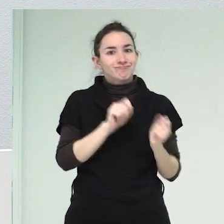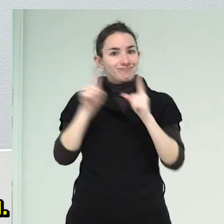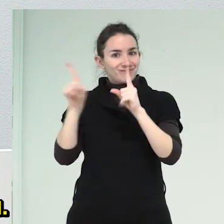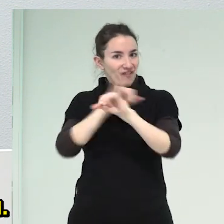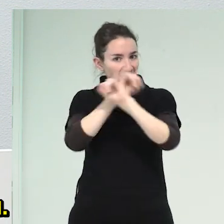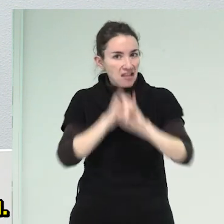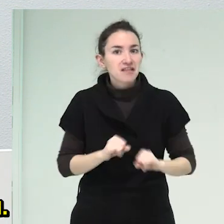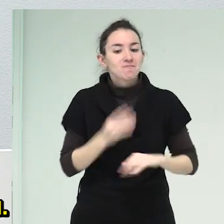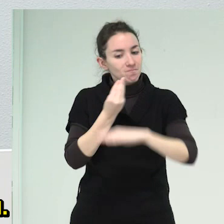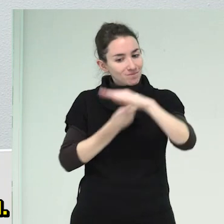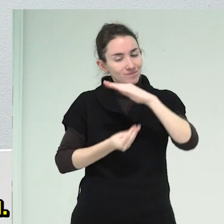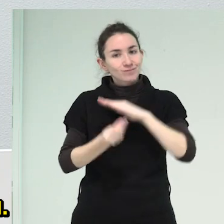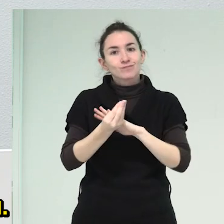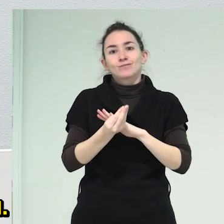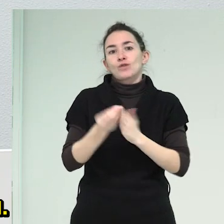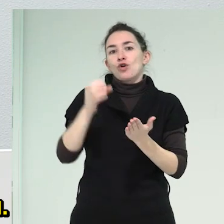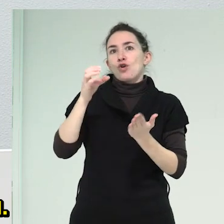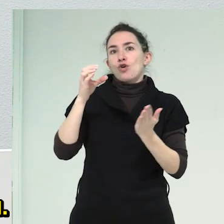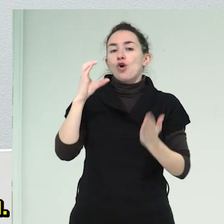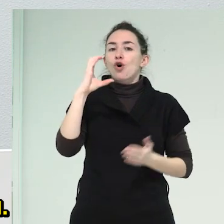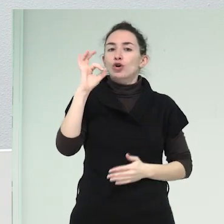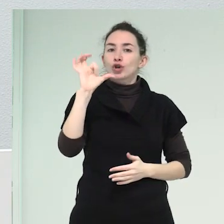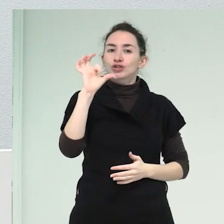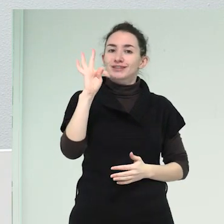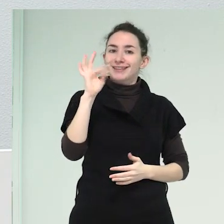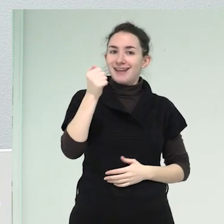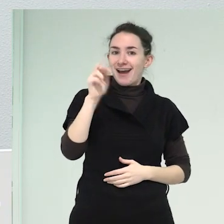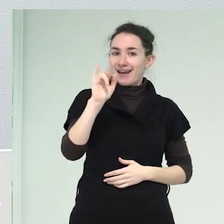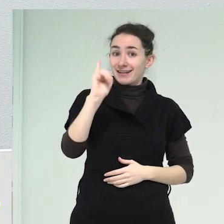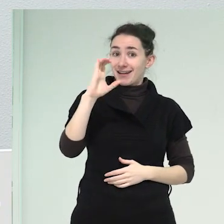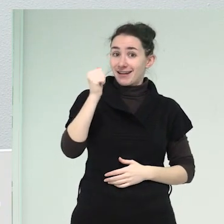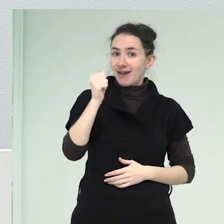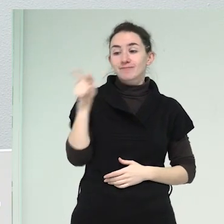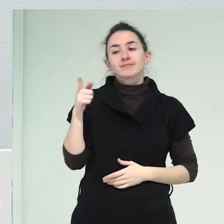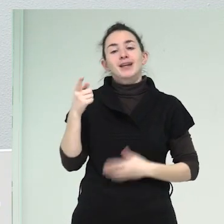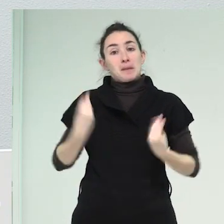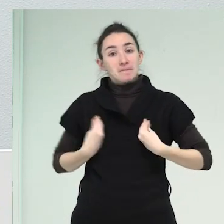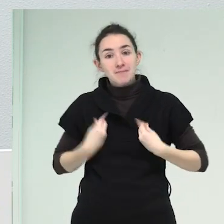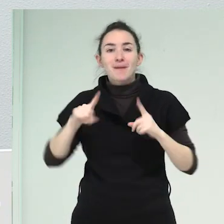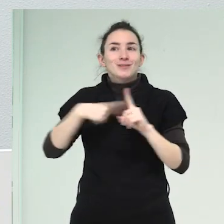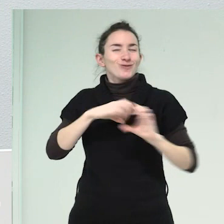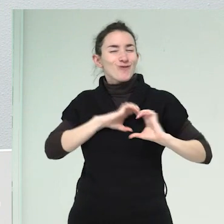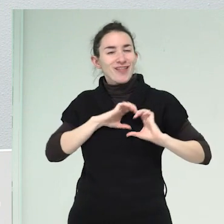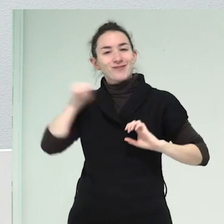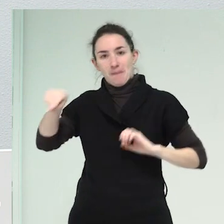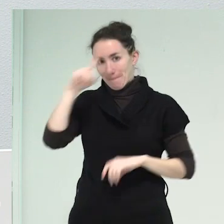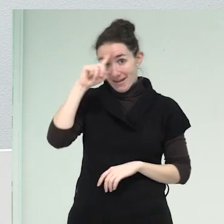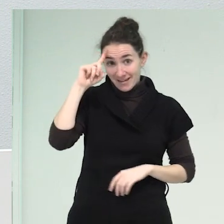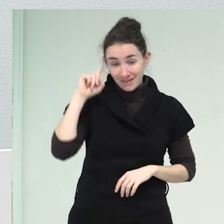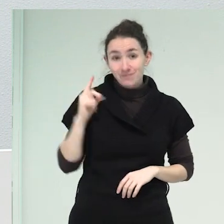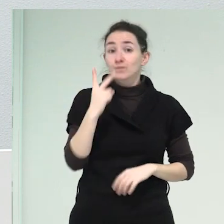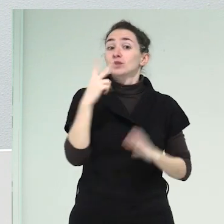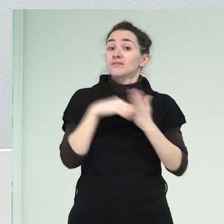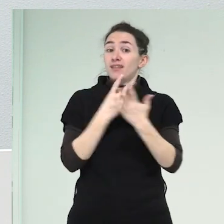Rica y vive y tiene su corazón en Madrid. Aparte, bueno, comentaros que ha escrito un libro en el